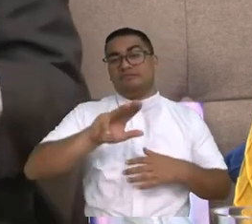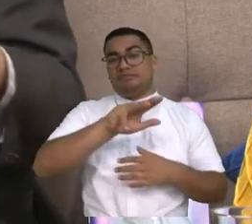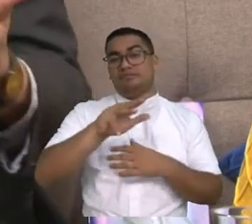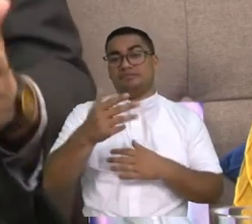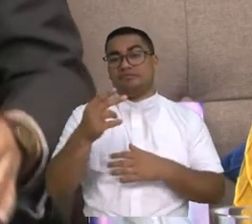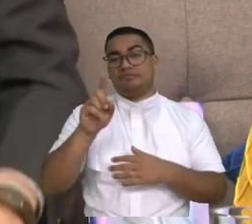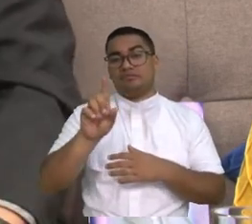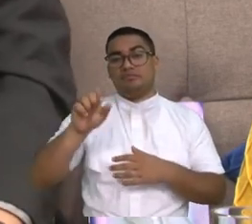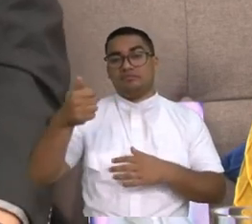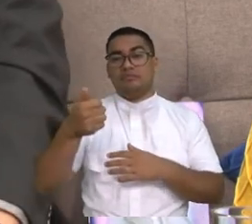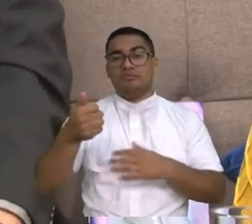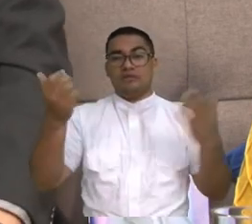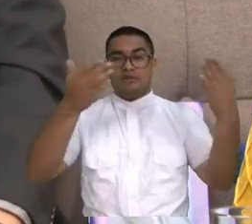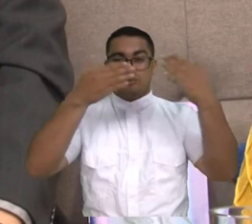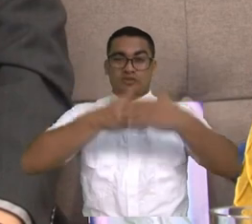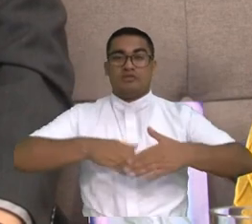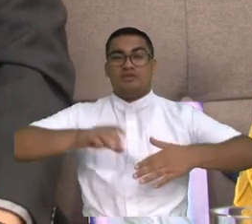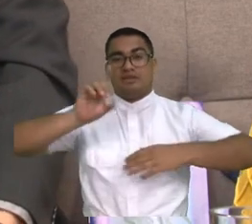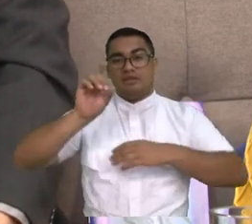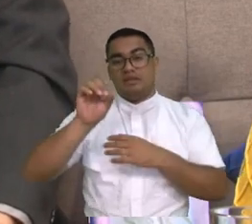por la noche a las 10:15,